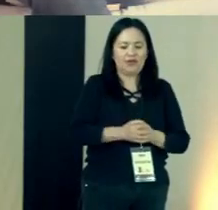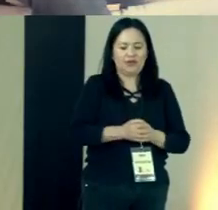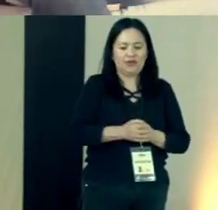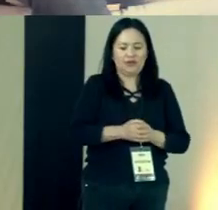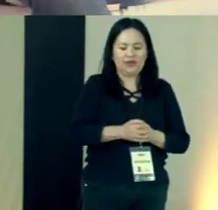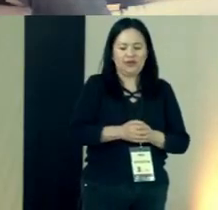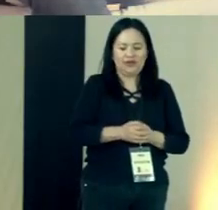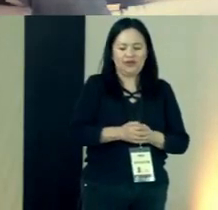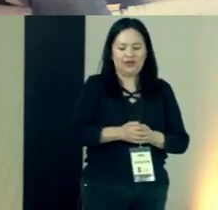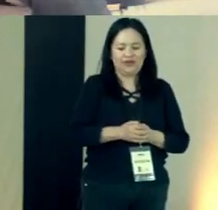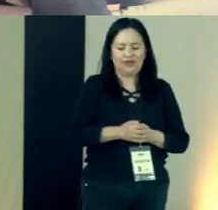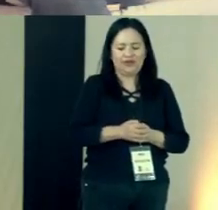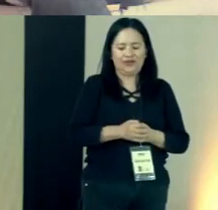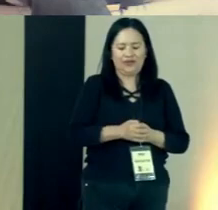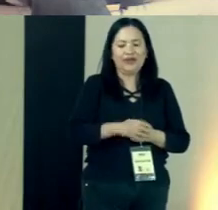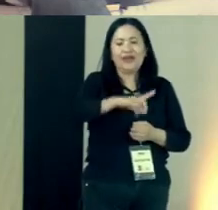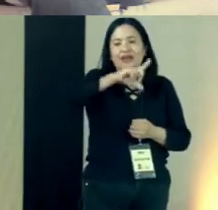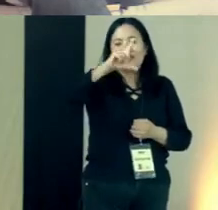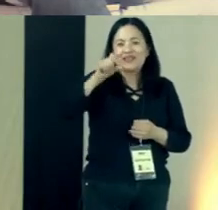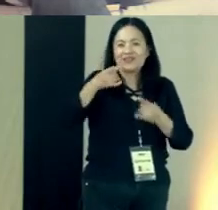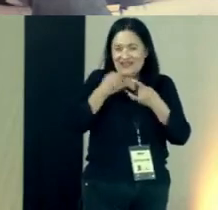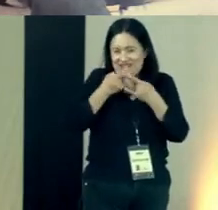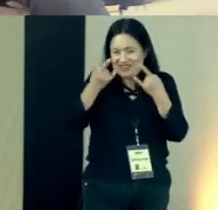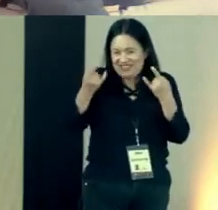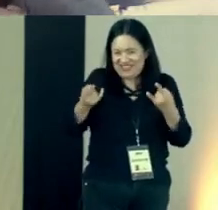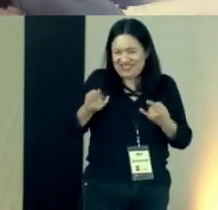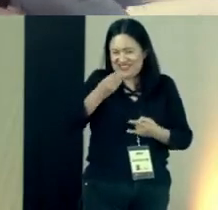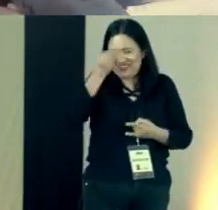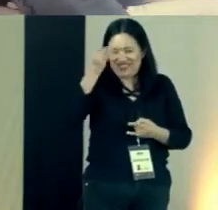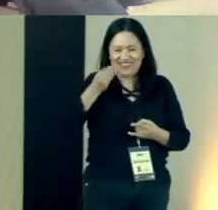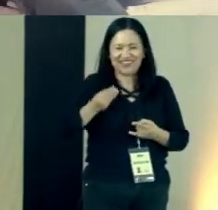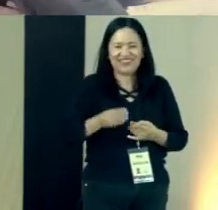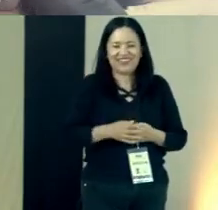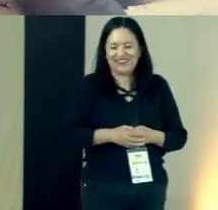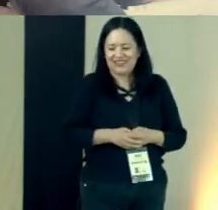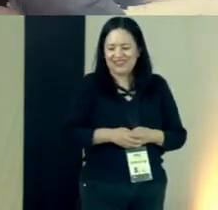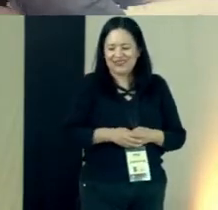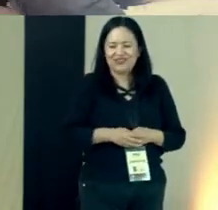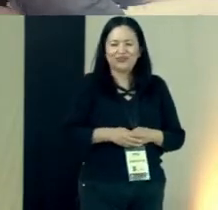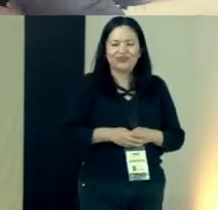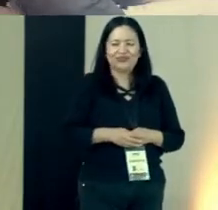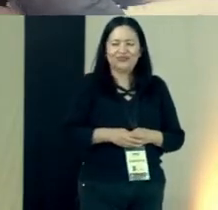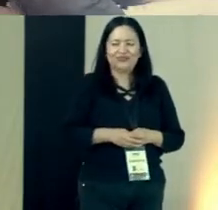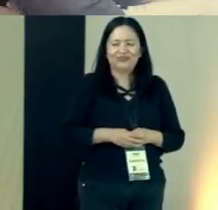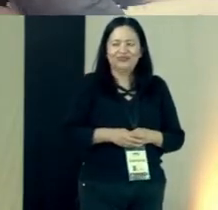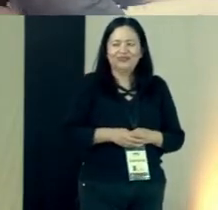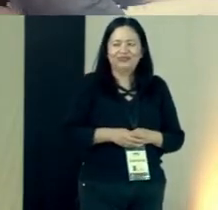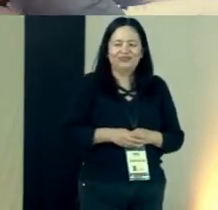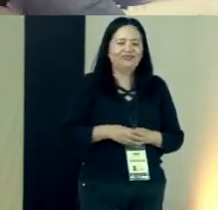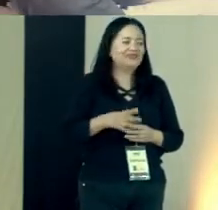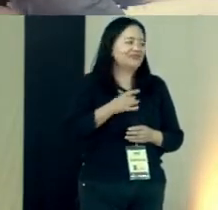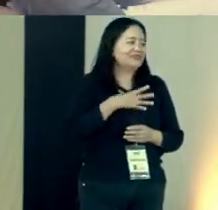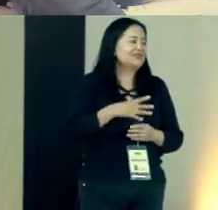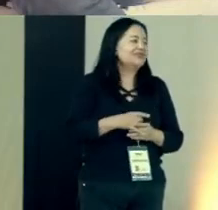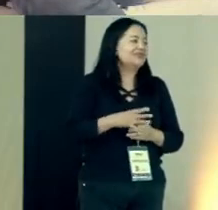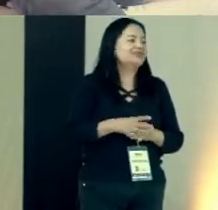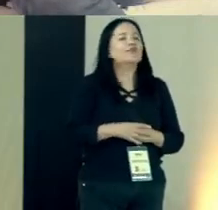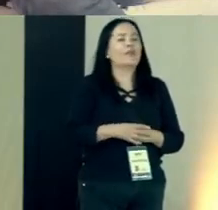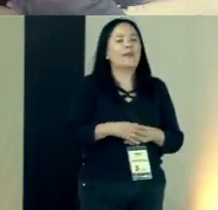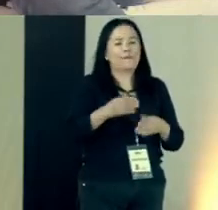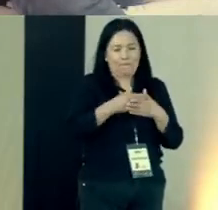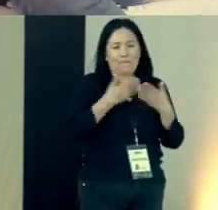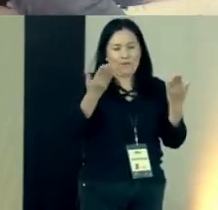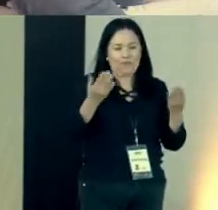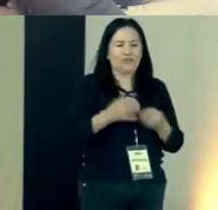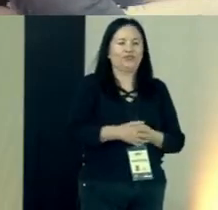cuentos macabros para la popular, ya los vamos a comprometer. Pues vamos a comprometer de una vez al equipo del fondo y a los